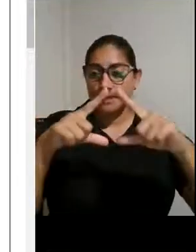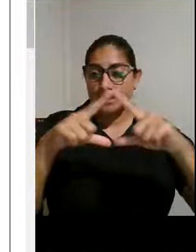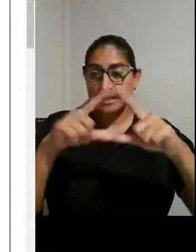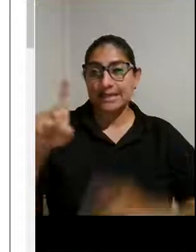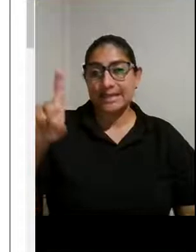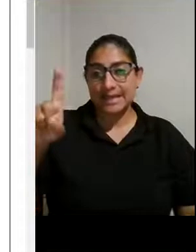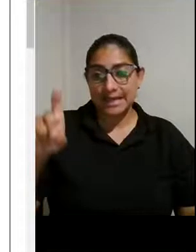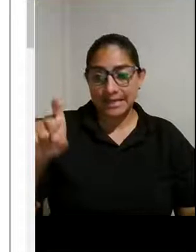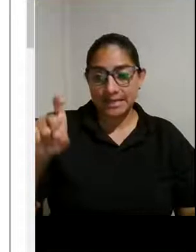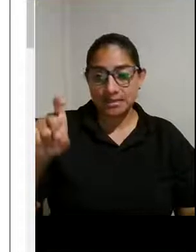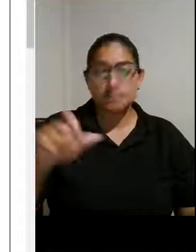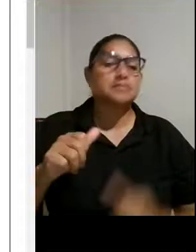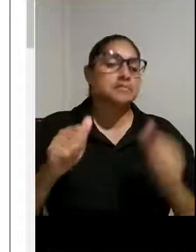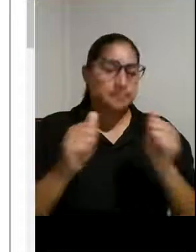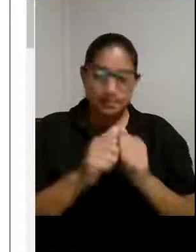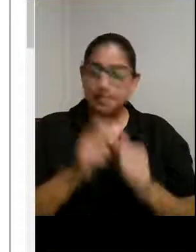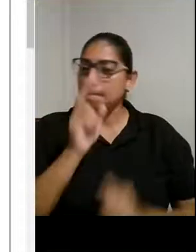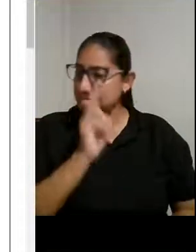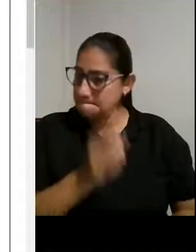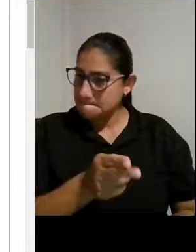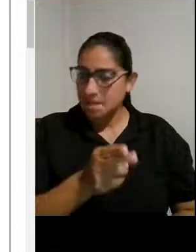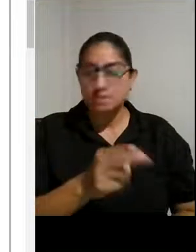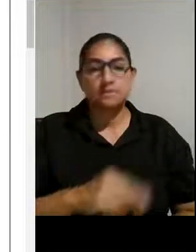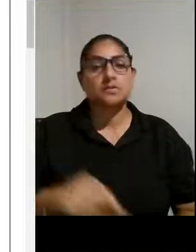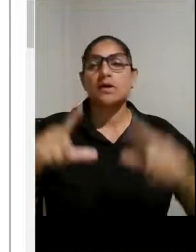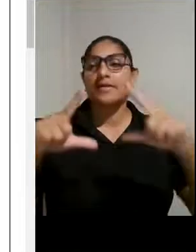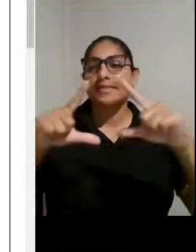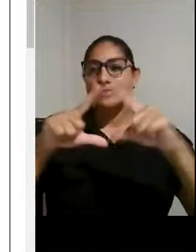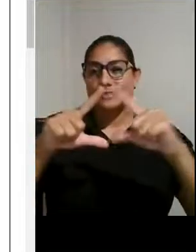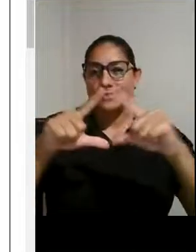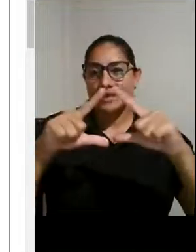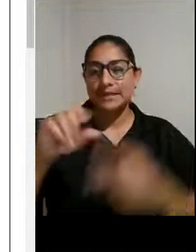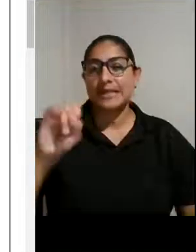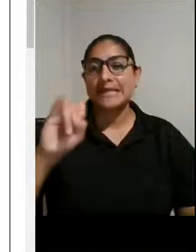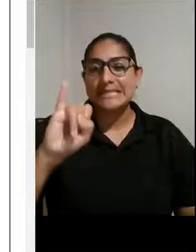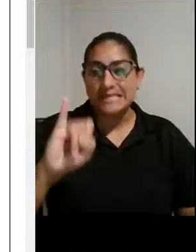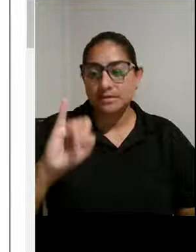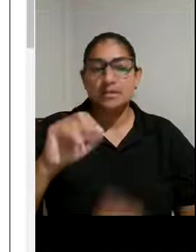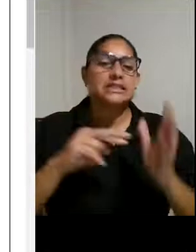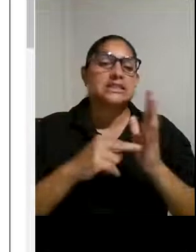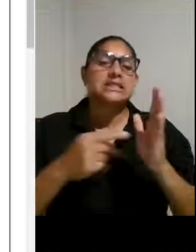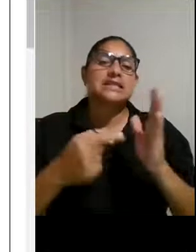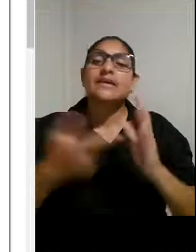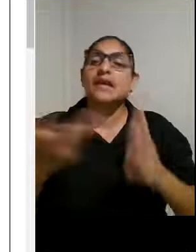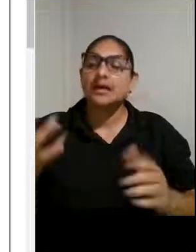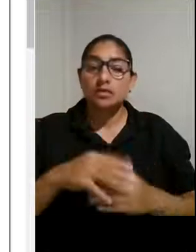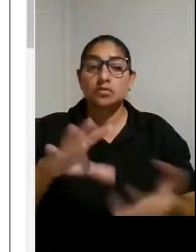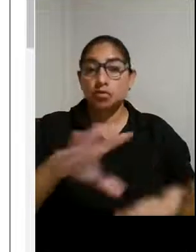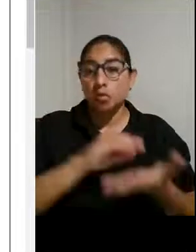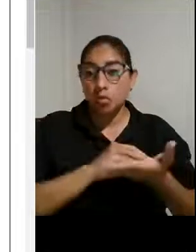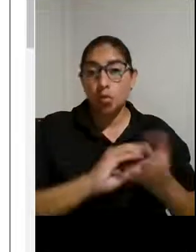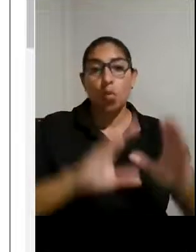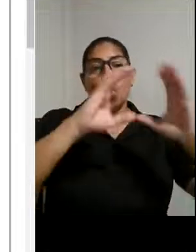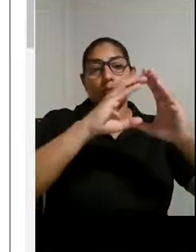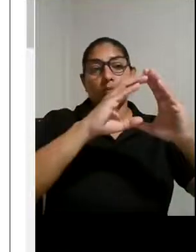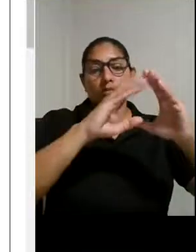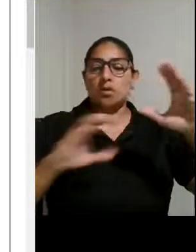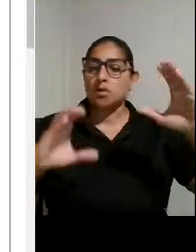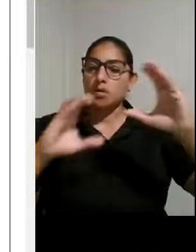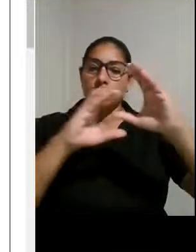hacer con delta Y, que es tomar la cantidad superior y restarle